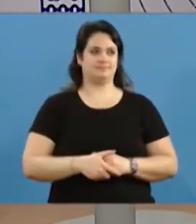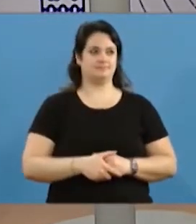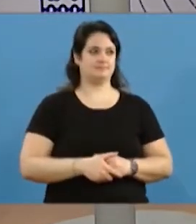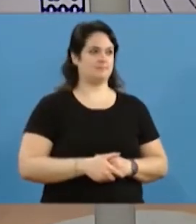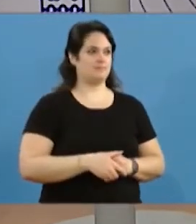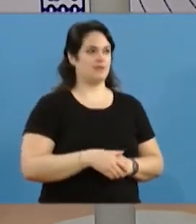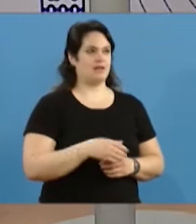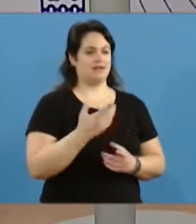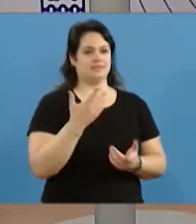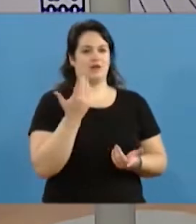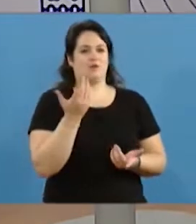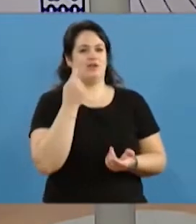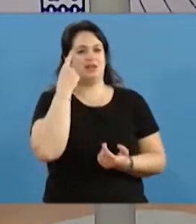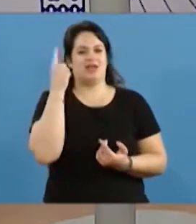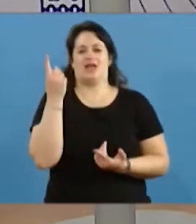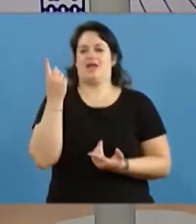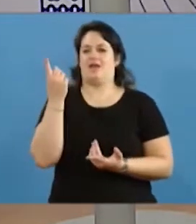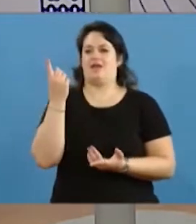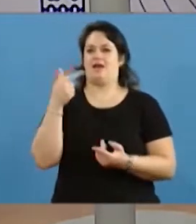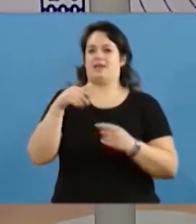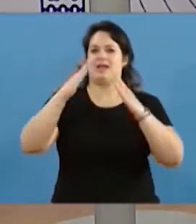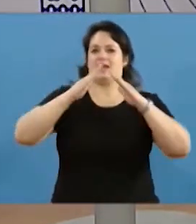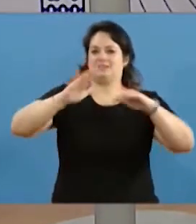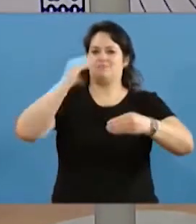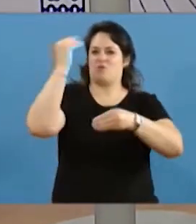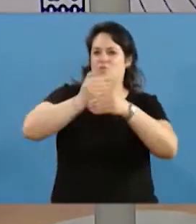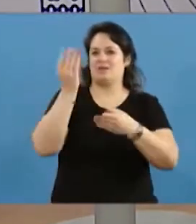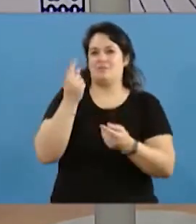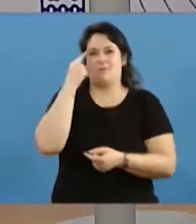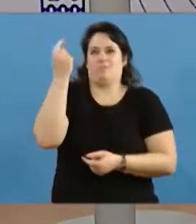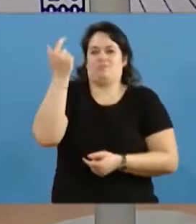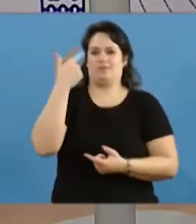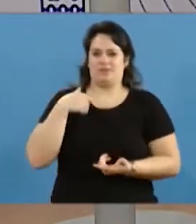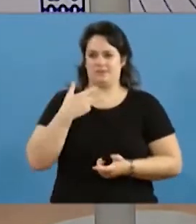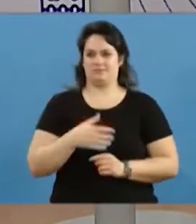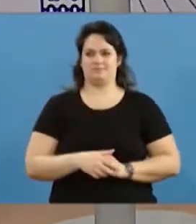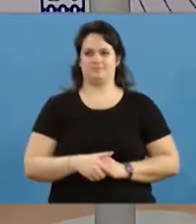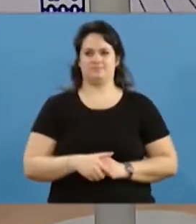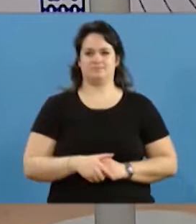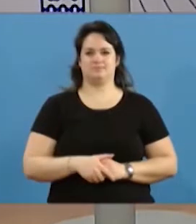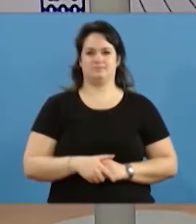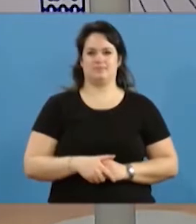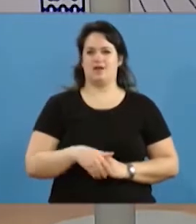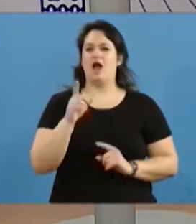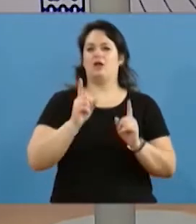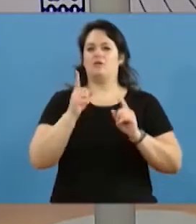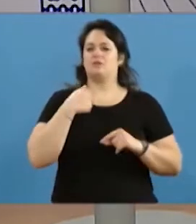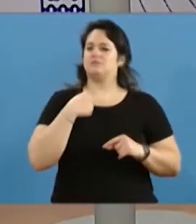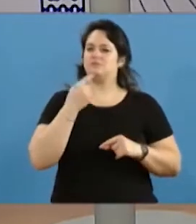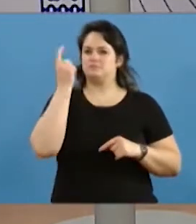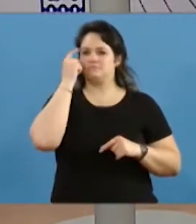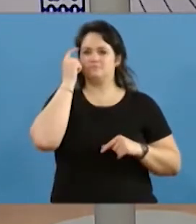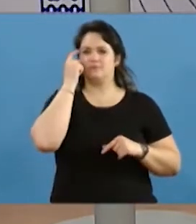algún desafío en esta cuarentena, ahora que estamos en casa, ¿sí? Algún tipo de desafío. ¿Alguna vez se pusieron